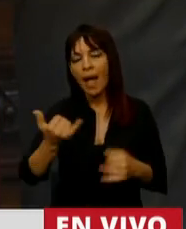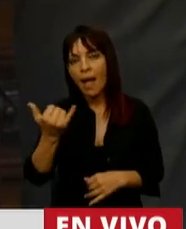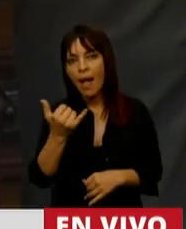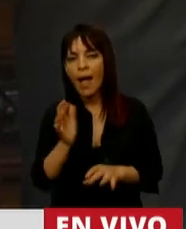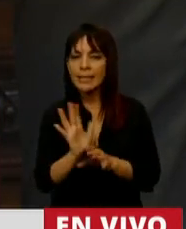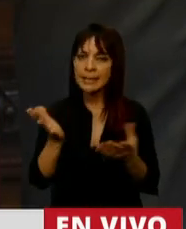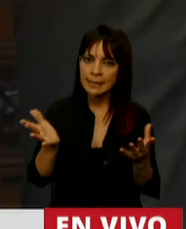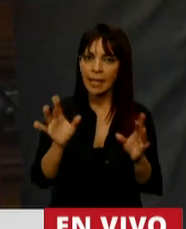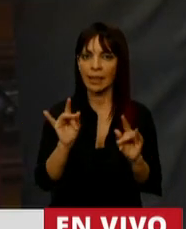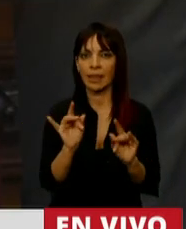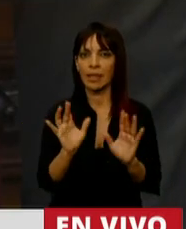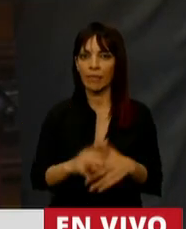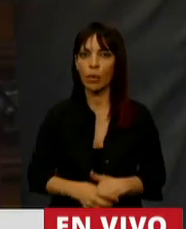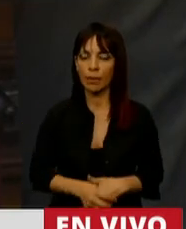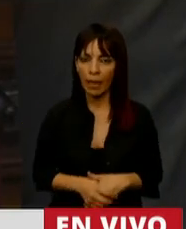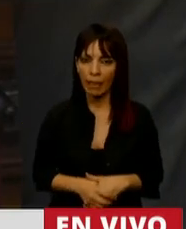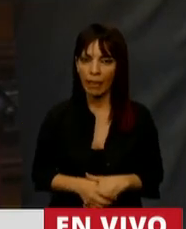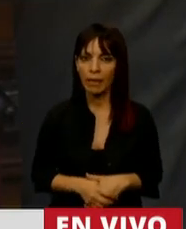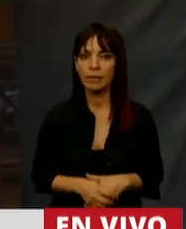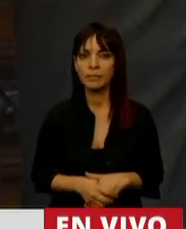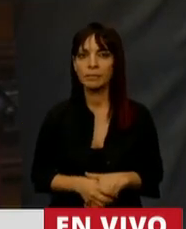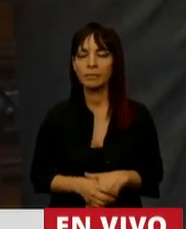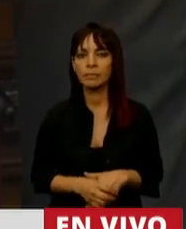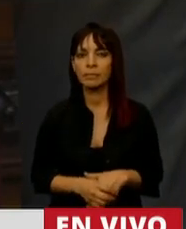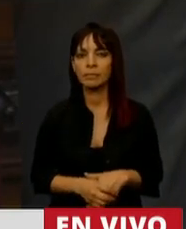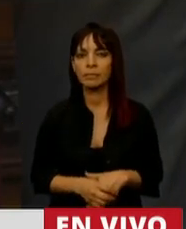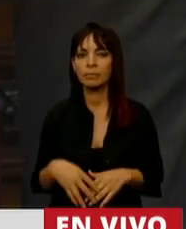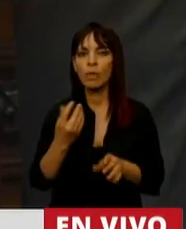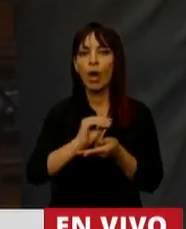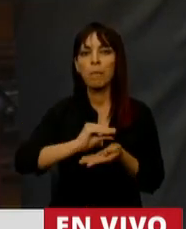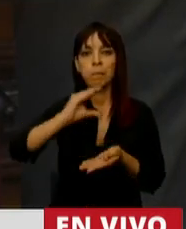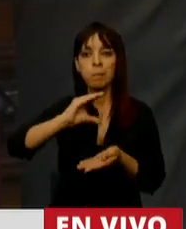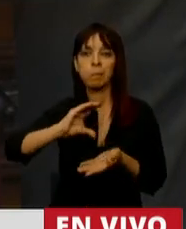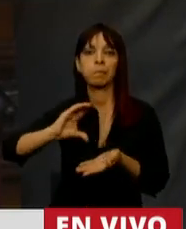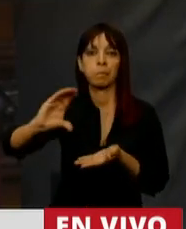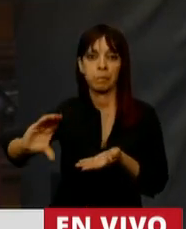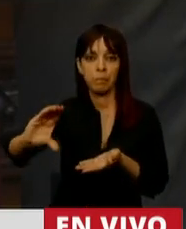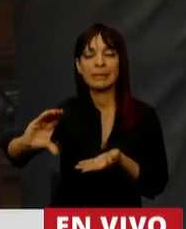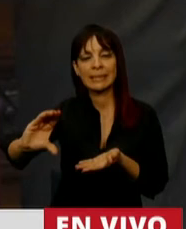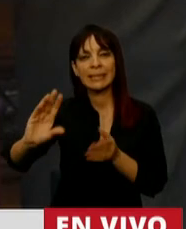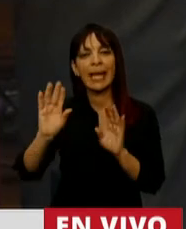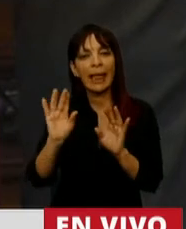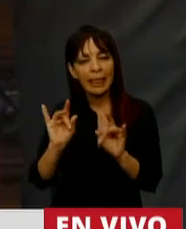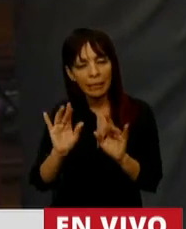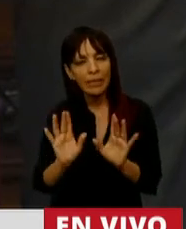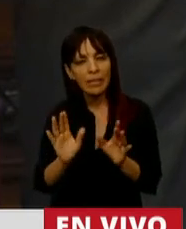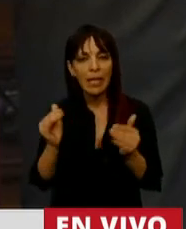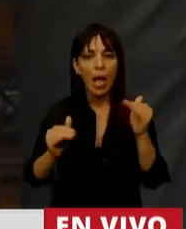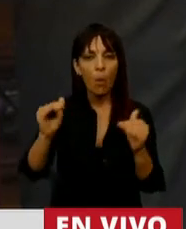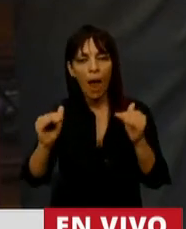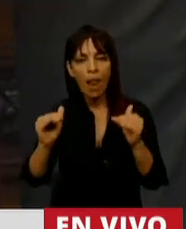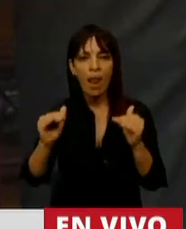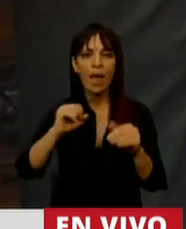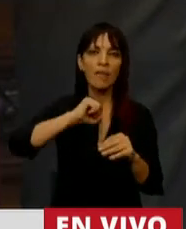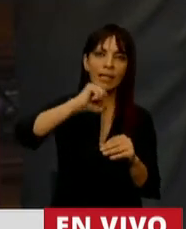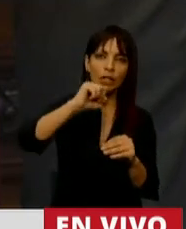la imposibilidad de acceder a un aumento presupuestario que al menos equipare la inflación prevista en el